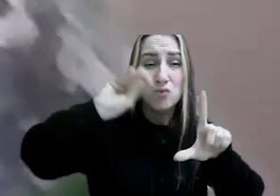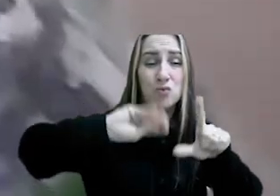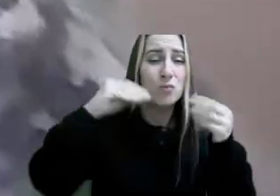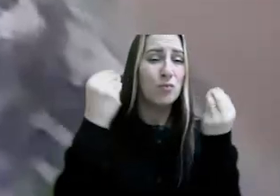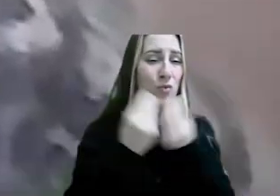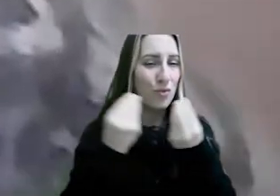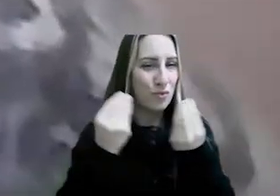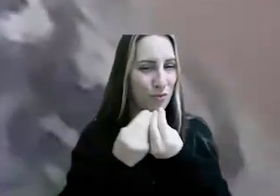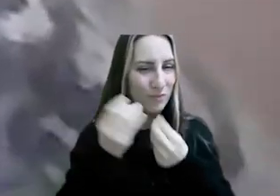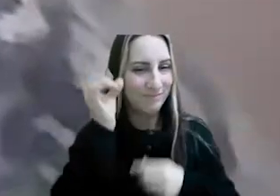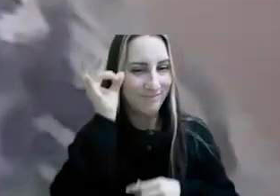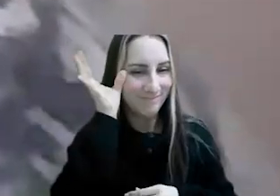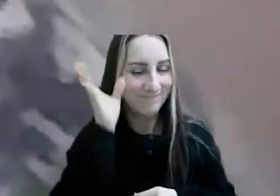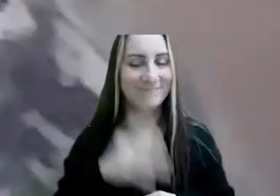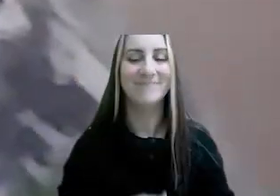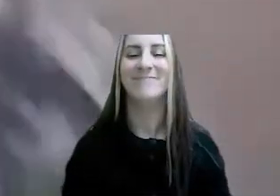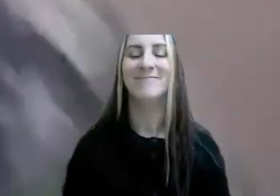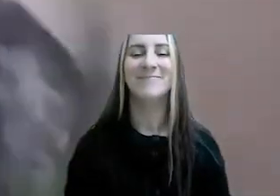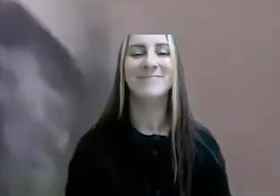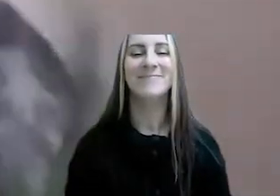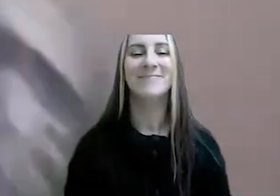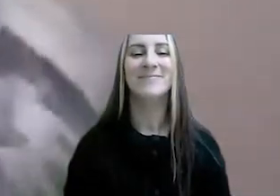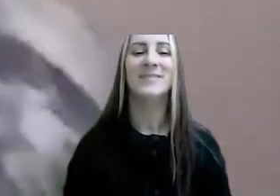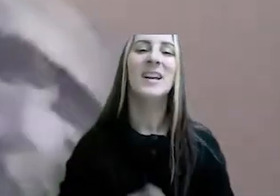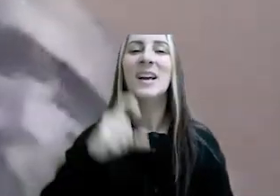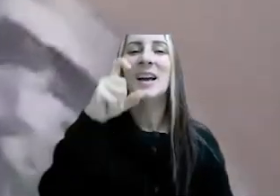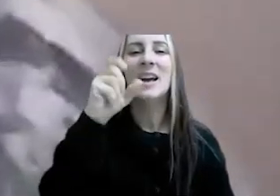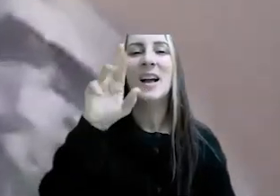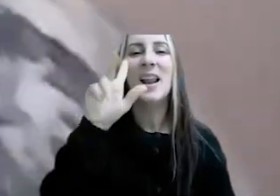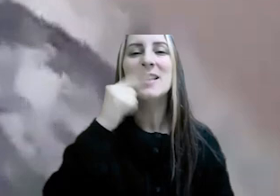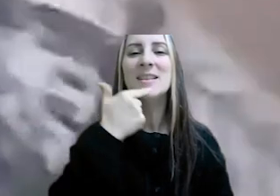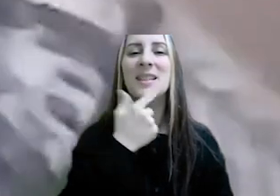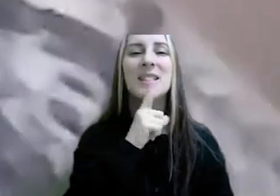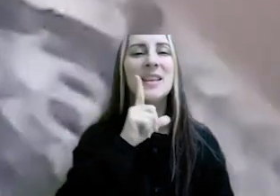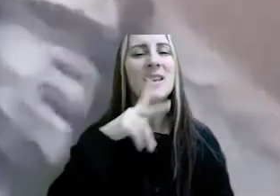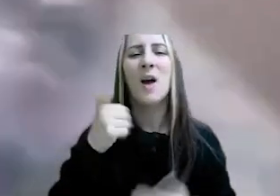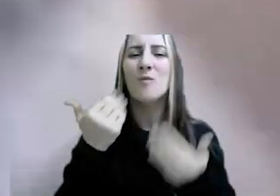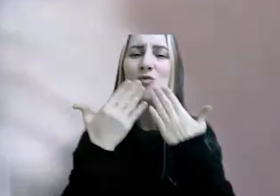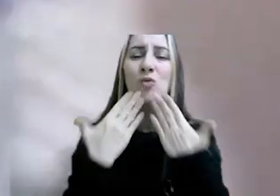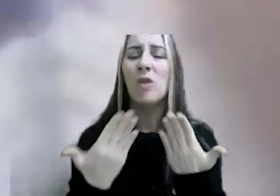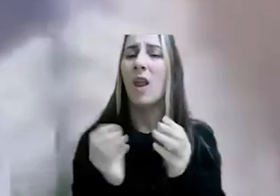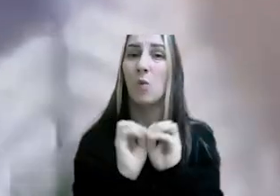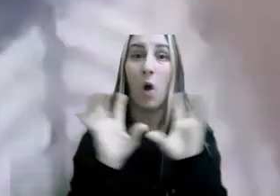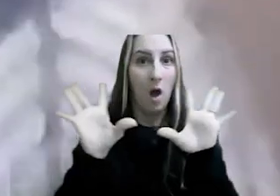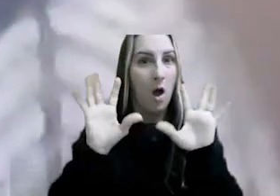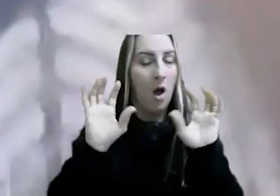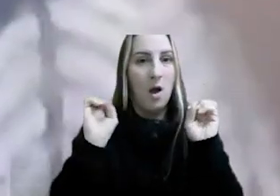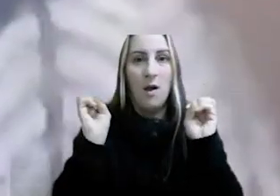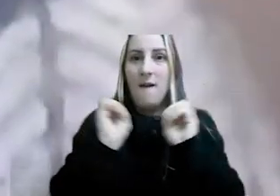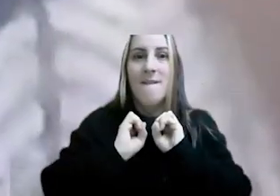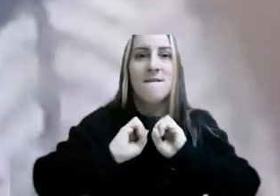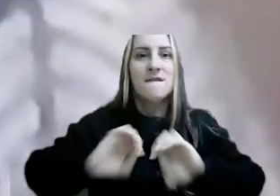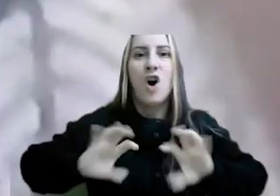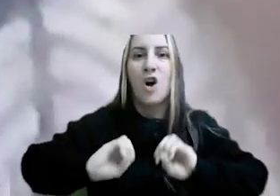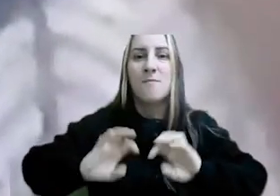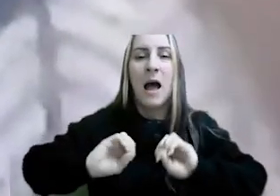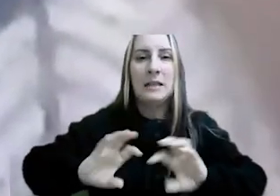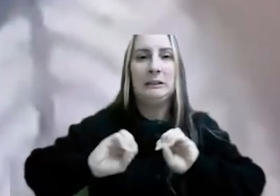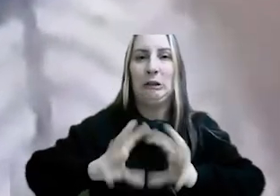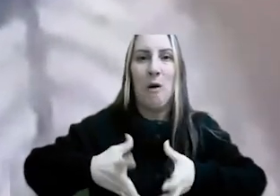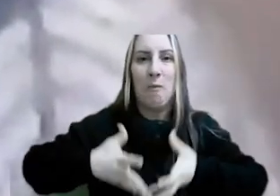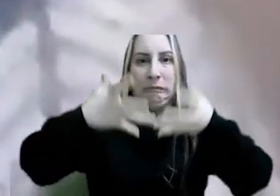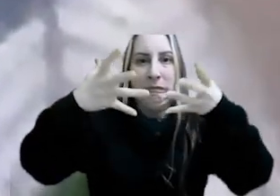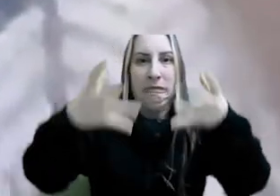Bueno, Cristina, muchas gracias, súper claro todo, sí, la verdad que es muchísima la información que hay, así que bueno,